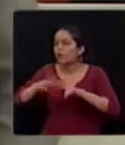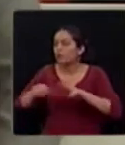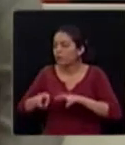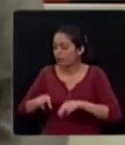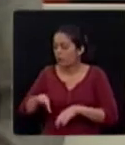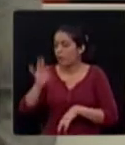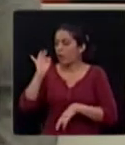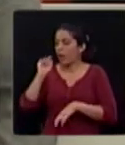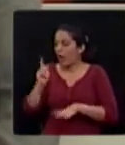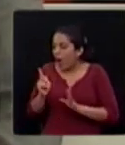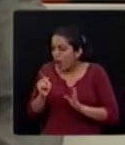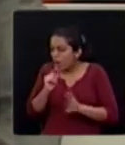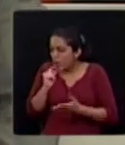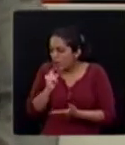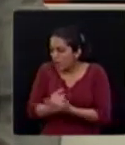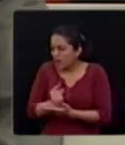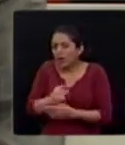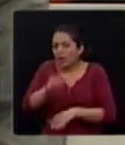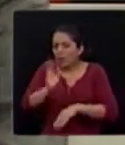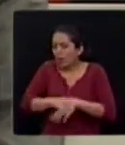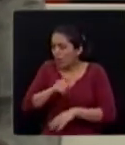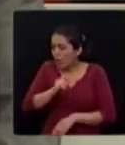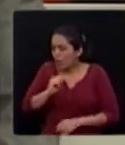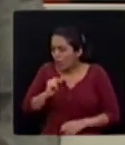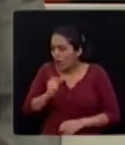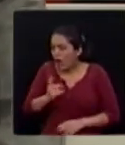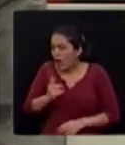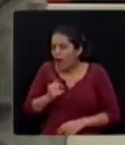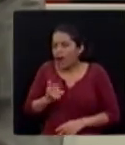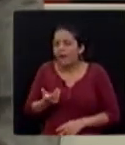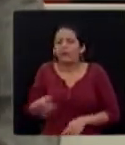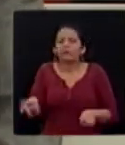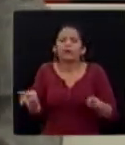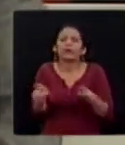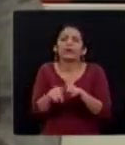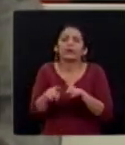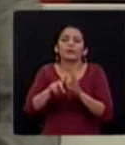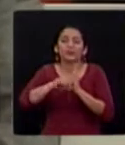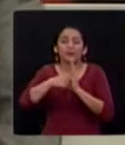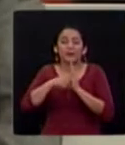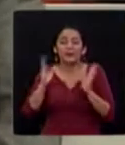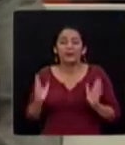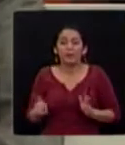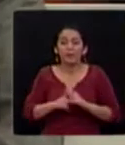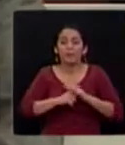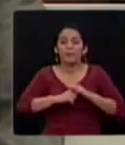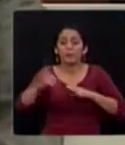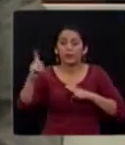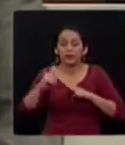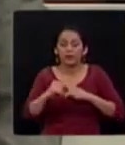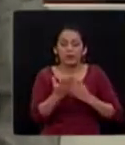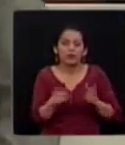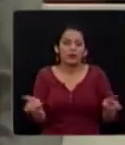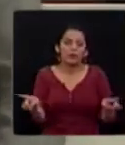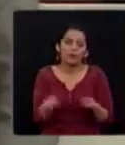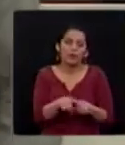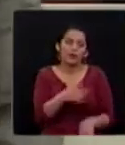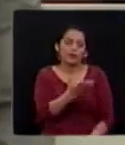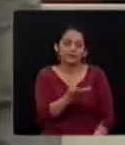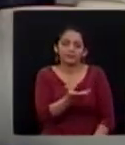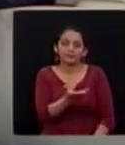mismo caso que del Contralor Poli, de Carlos Pareja Iannuselli, de Pedro Delgado, que ya los funcionarios que tienen que responder no están para